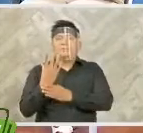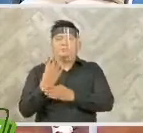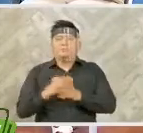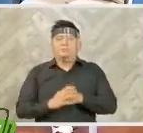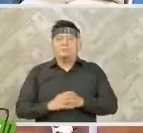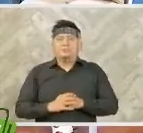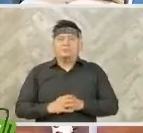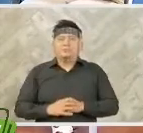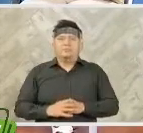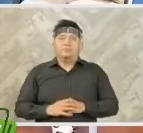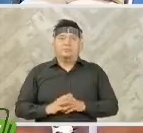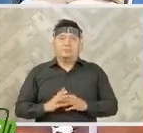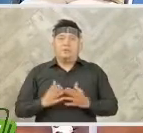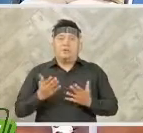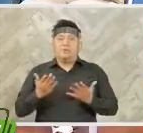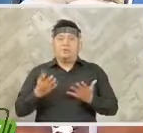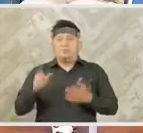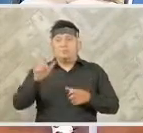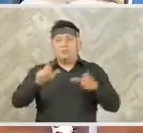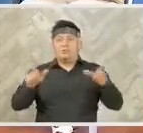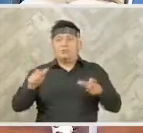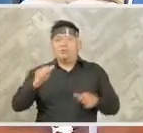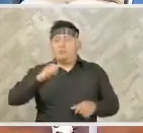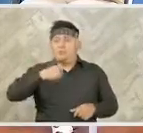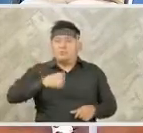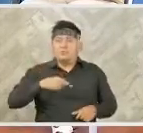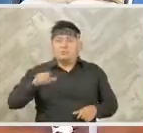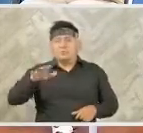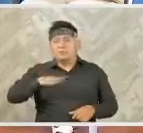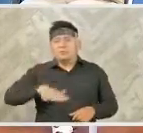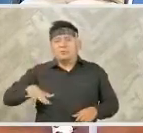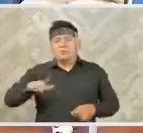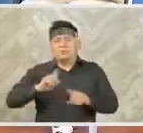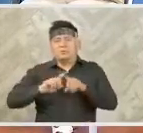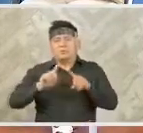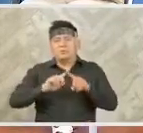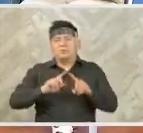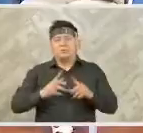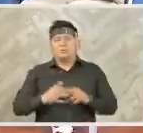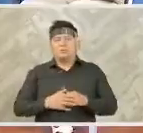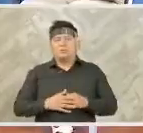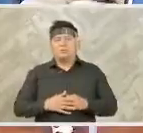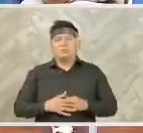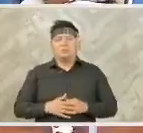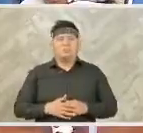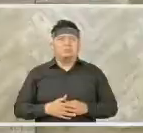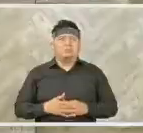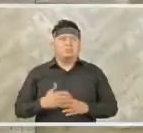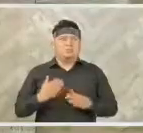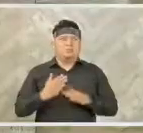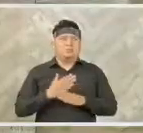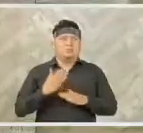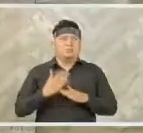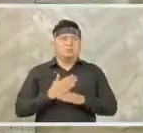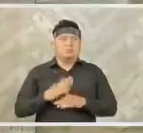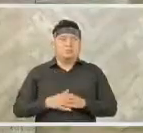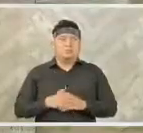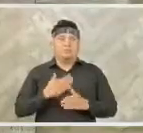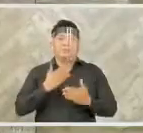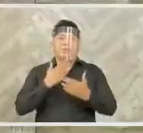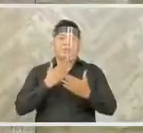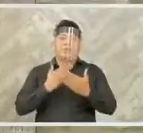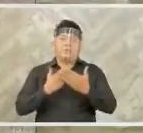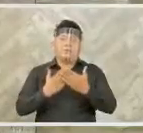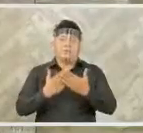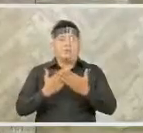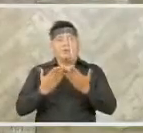la revictimización de nuestras comunidades que están en medio de una serie de situaciones muy conflictivas. Muchísimas